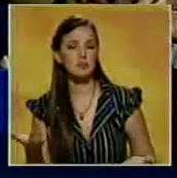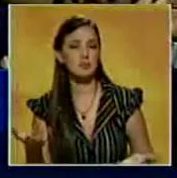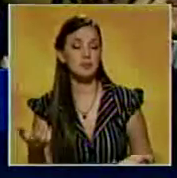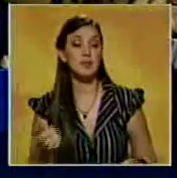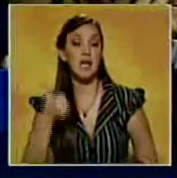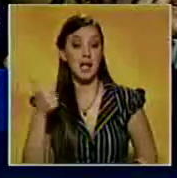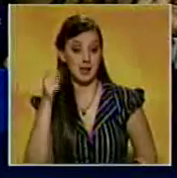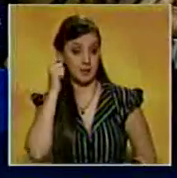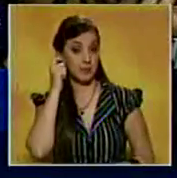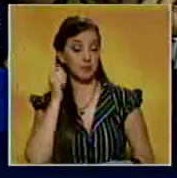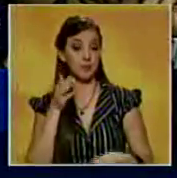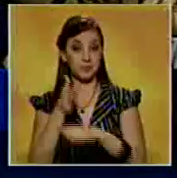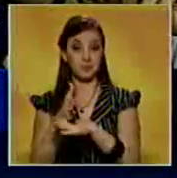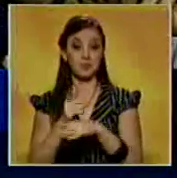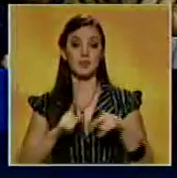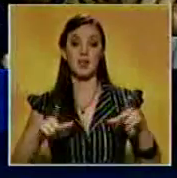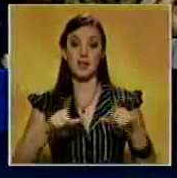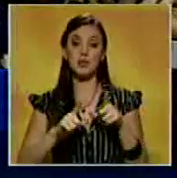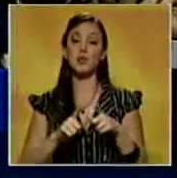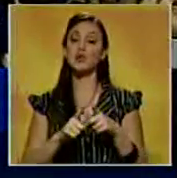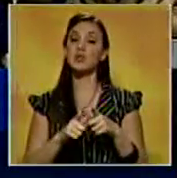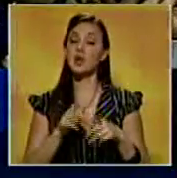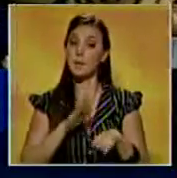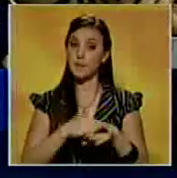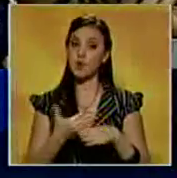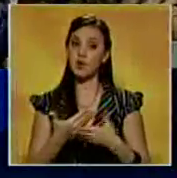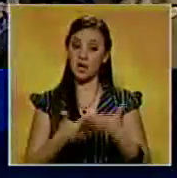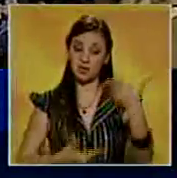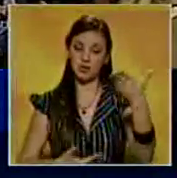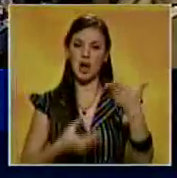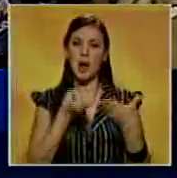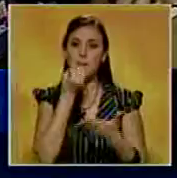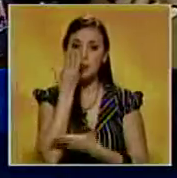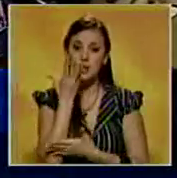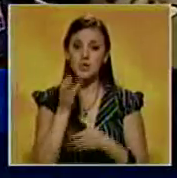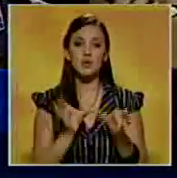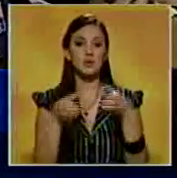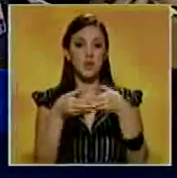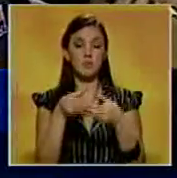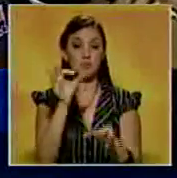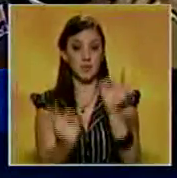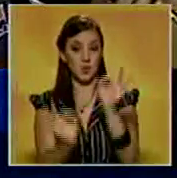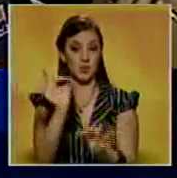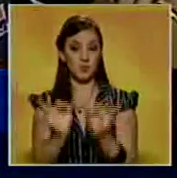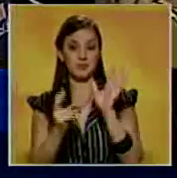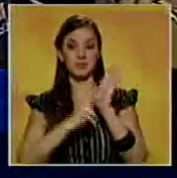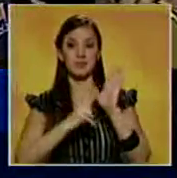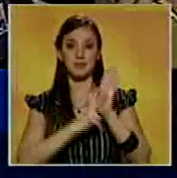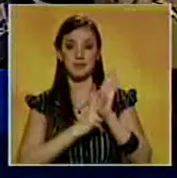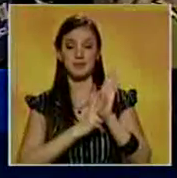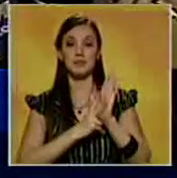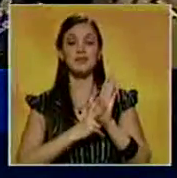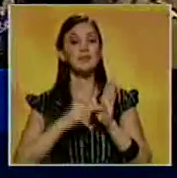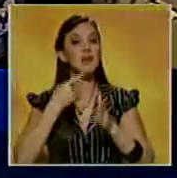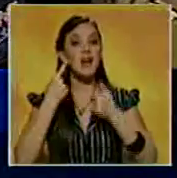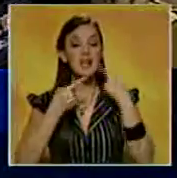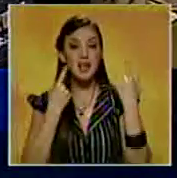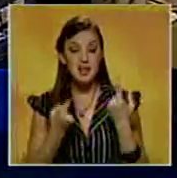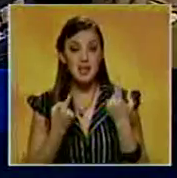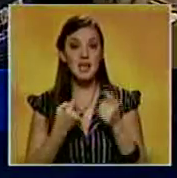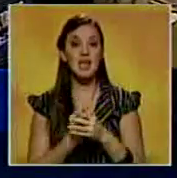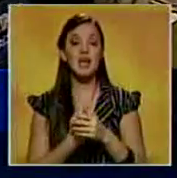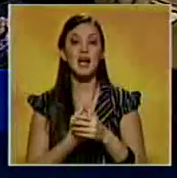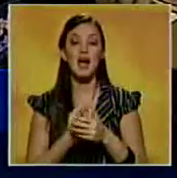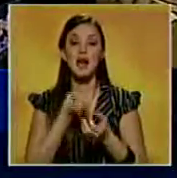Sala Político-Administrativa tras el recurso interpuesto en mayo por la Comisión de Justicia y Verdad para que se defina lo relativo